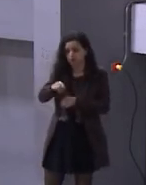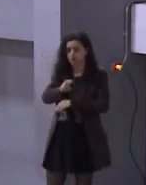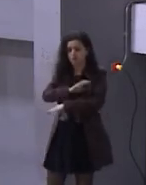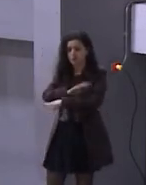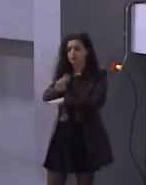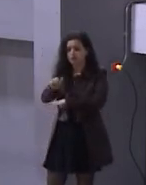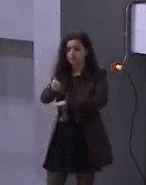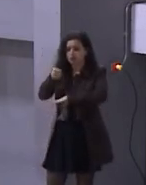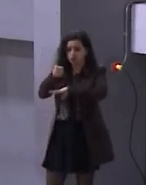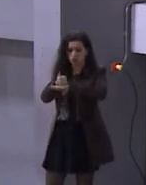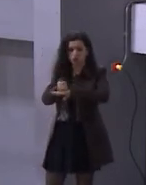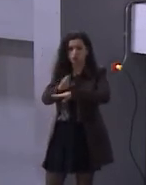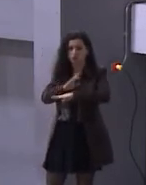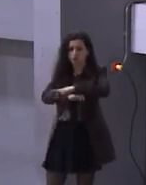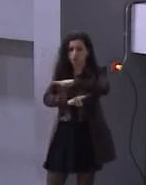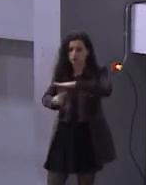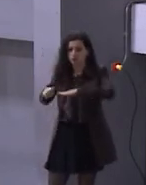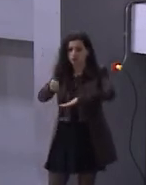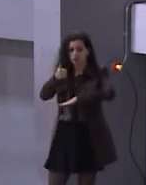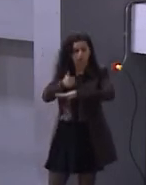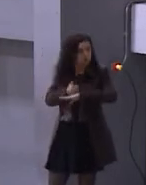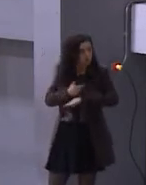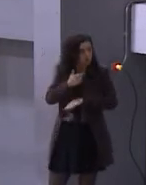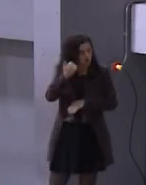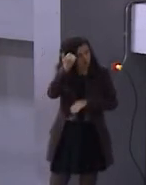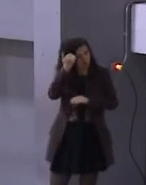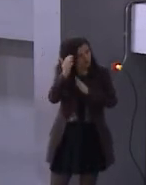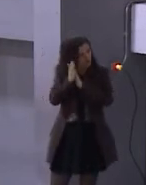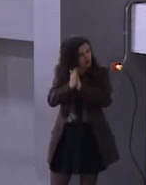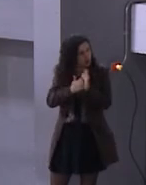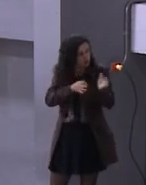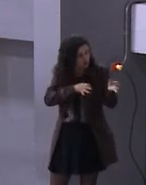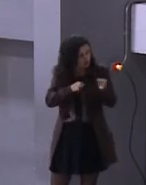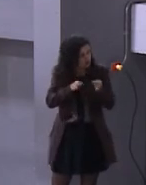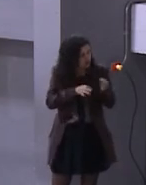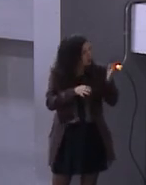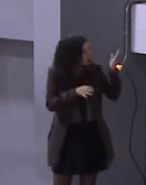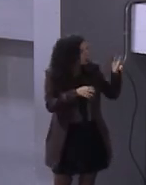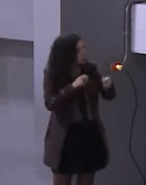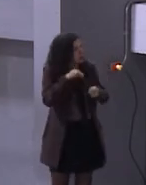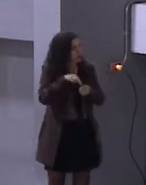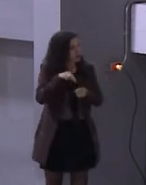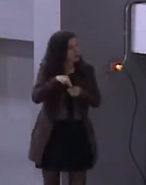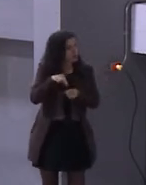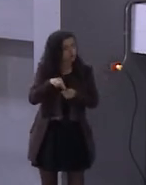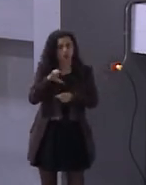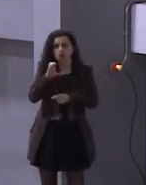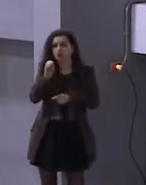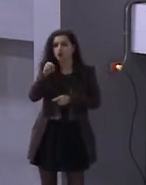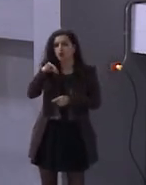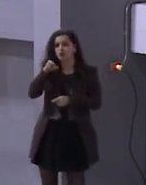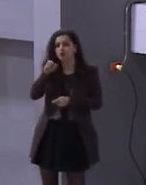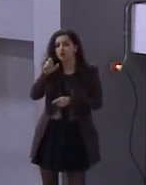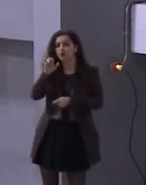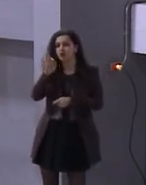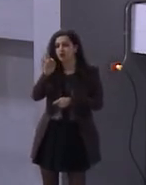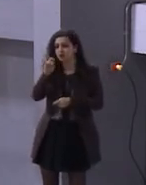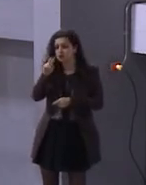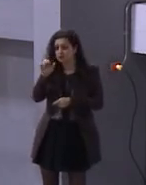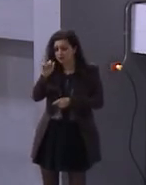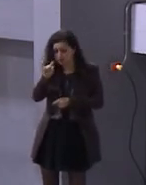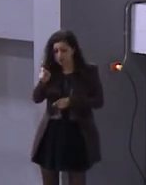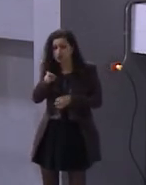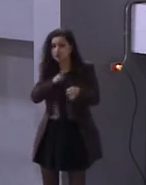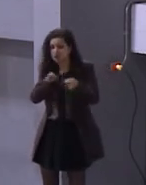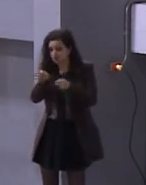Harold, le doy la palabra a Harold para que expliques, ahí está lo de recursos de cooperativas, expliquemos lo de recursos